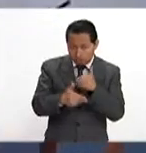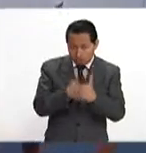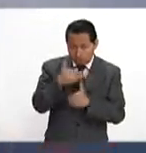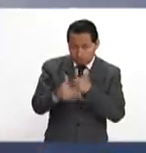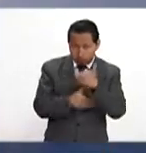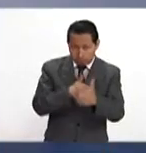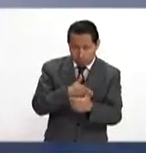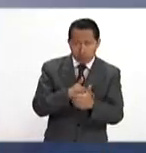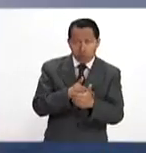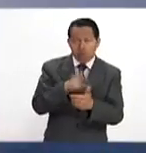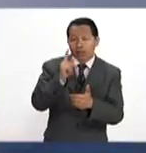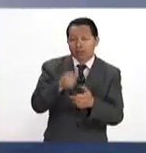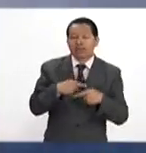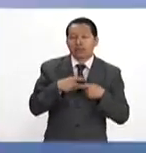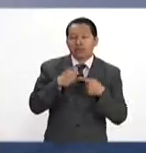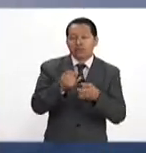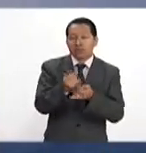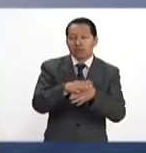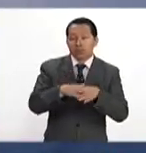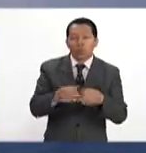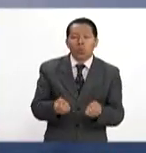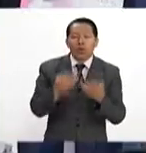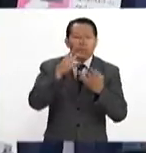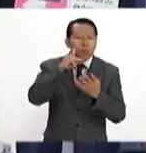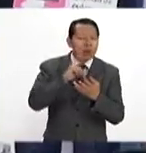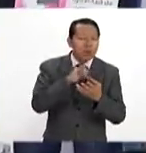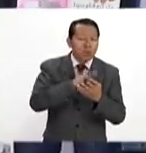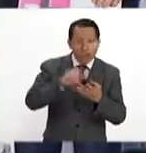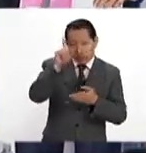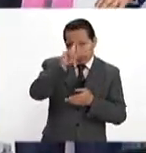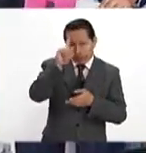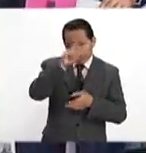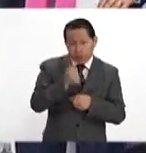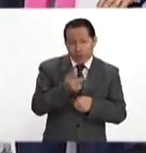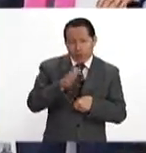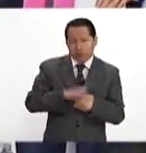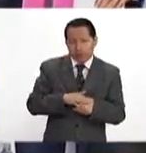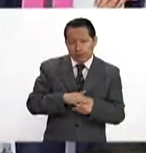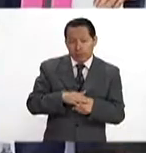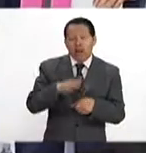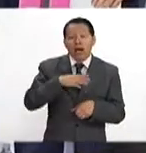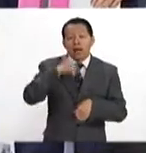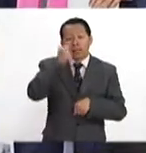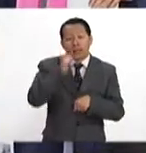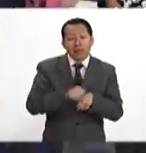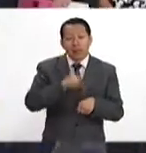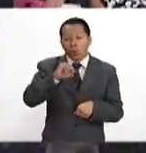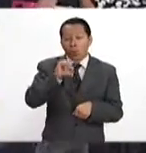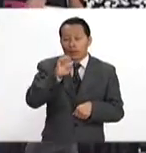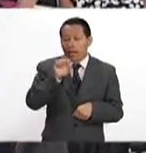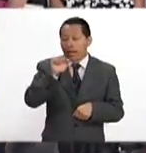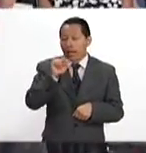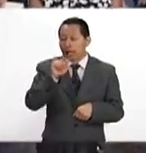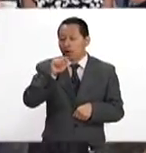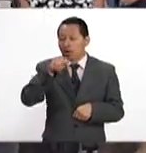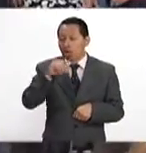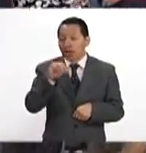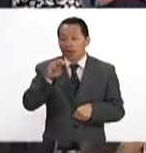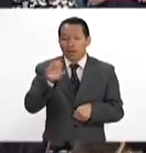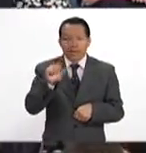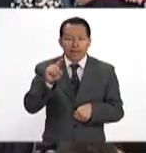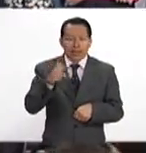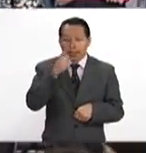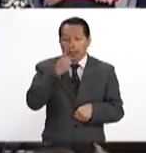la información sobre cuántas mujeres participan en los consejos de administración. El secretario José Antonio Meade dijo que es vital